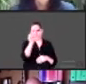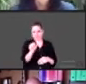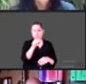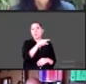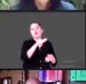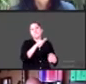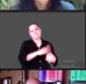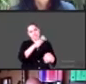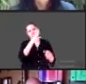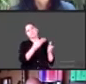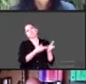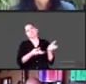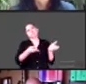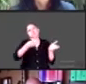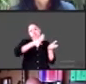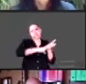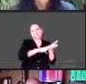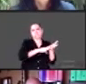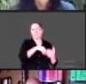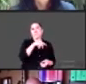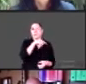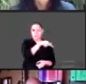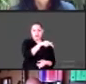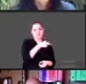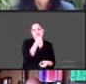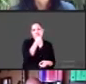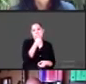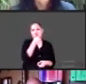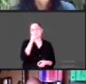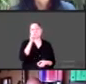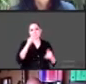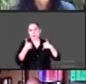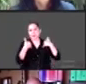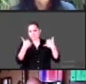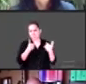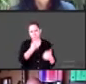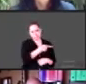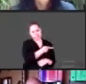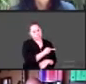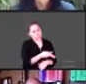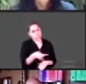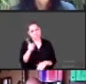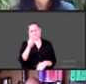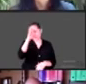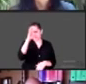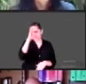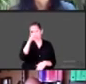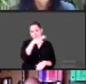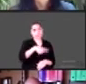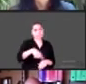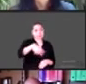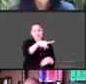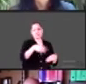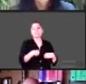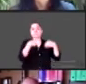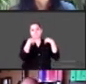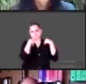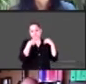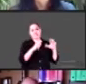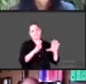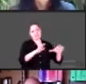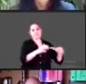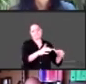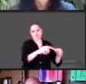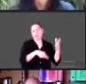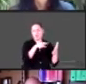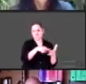% de niñas, niños y adolescentes en situación de pobreza extrema que habitan las zonas rurales del país. En cuanto a